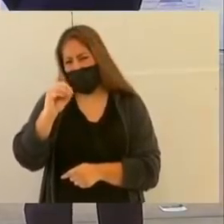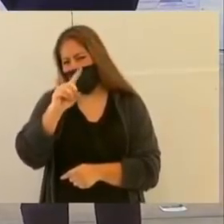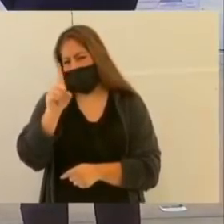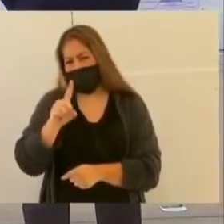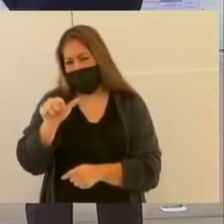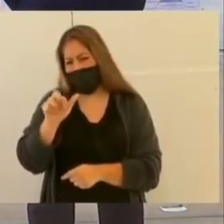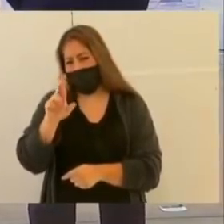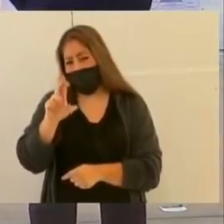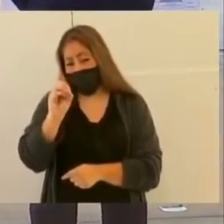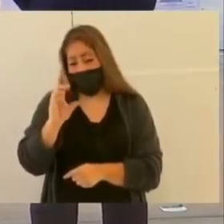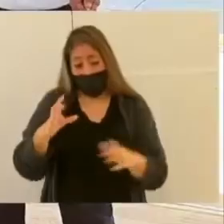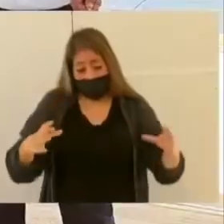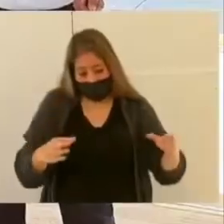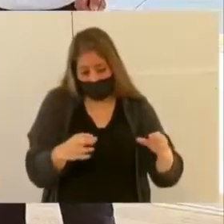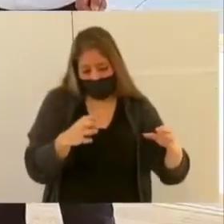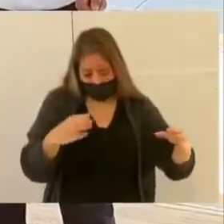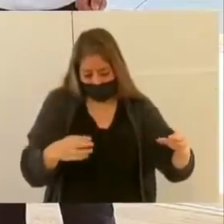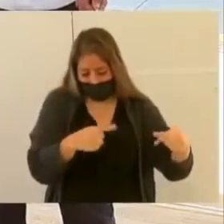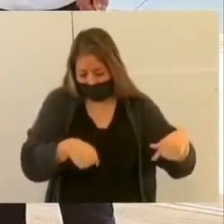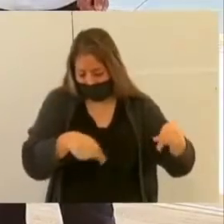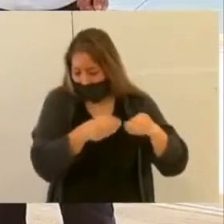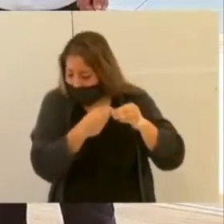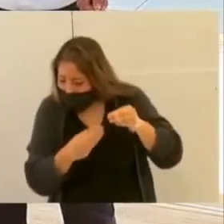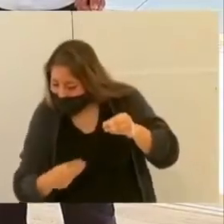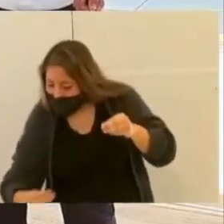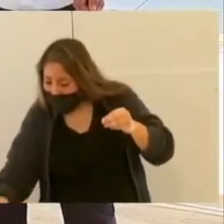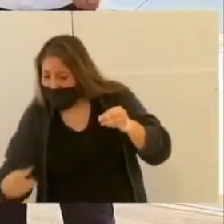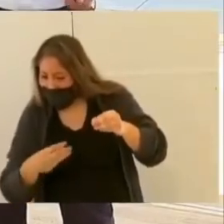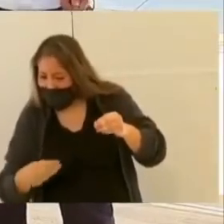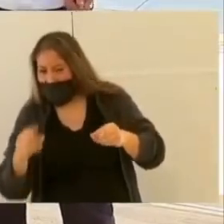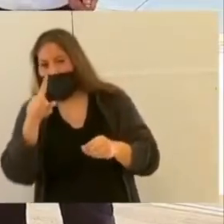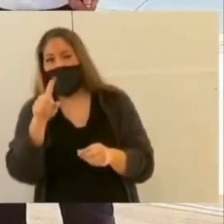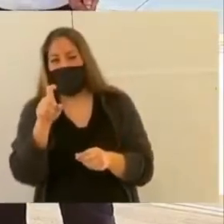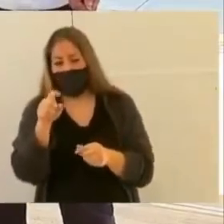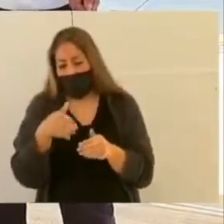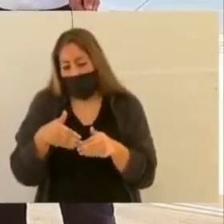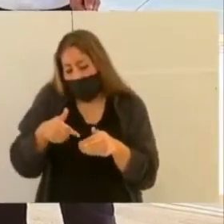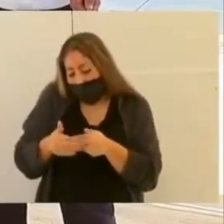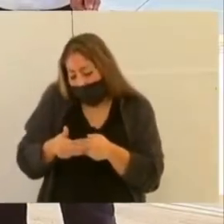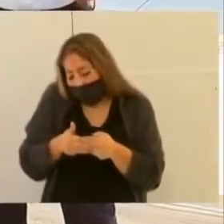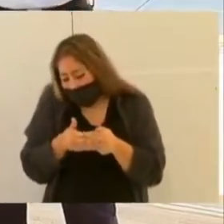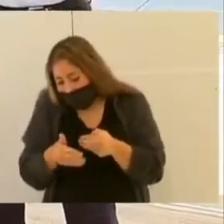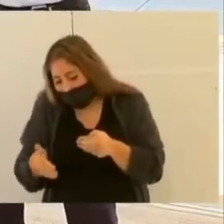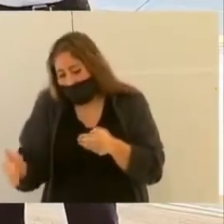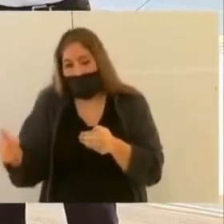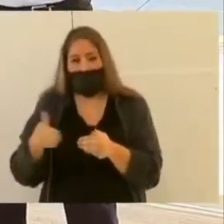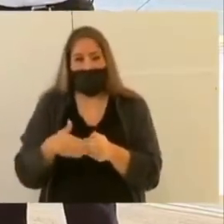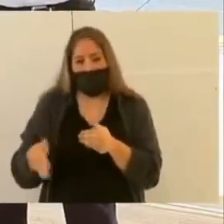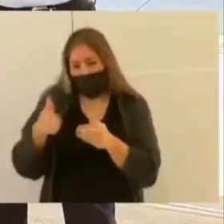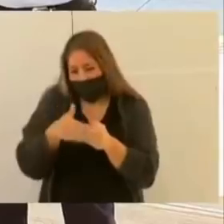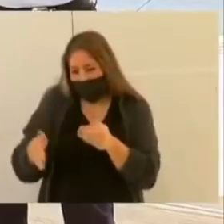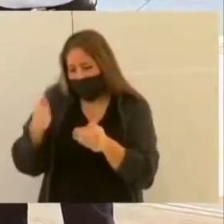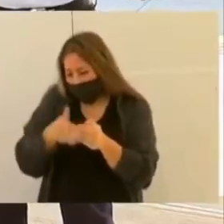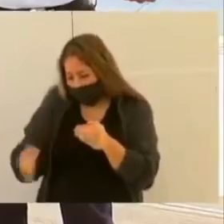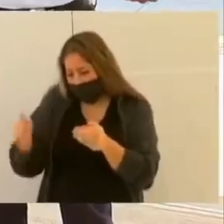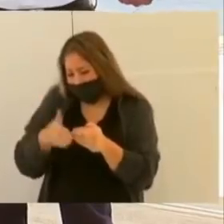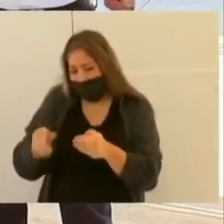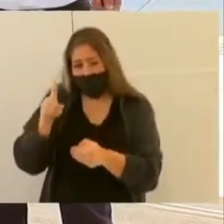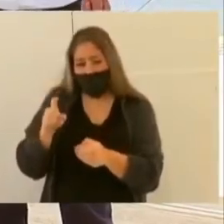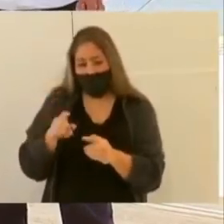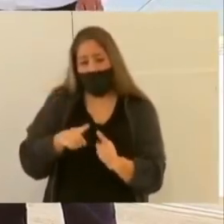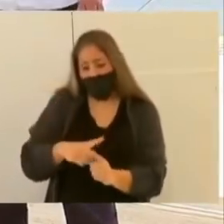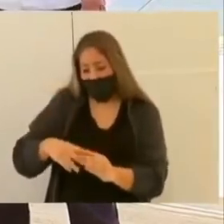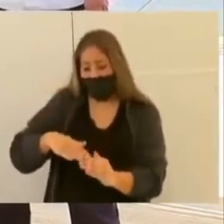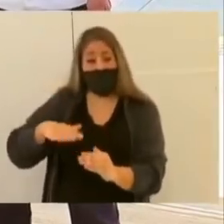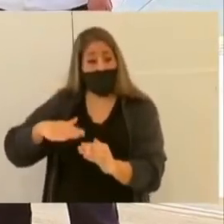las zonas de riego y al proyecto, a partir de aquí se van a distribuir el agua, va a pasar por el Cañón de